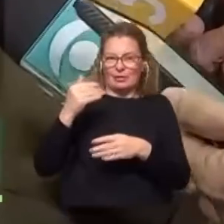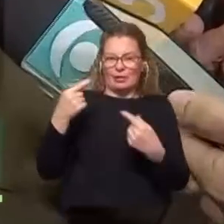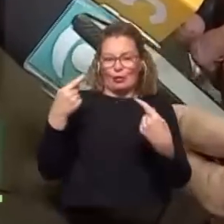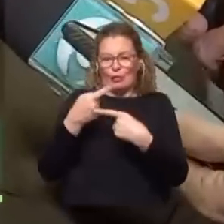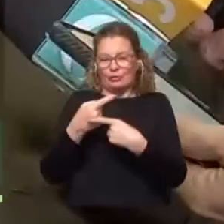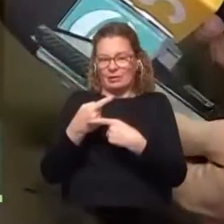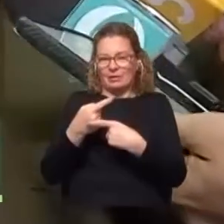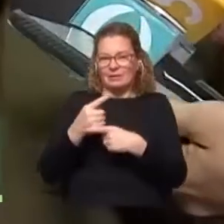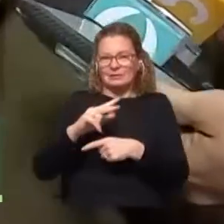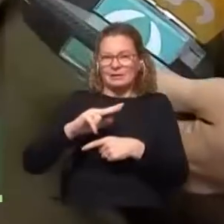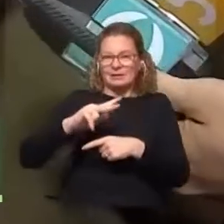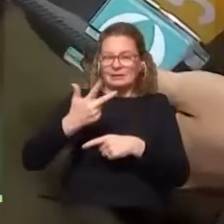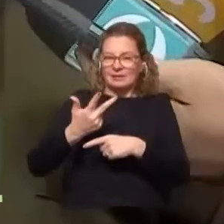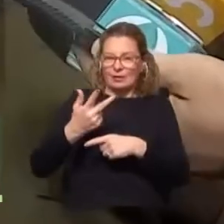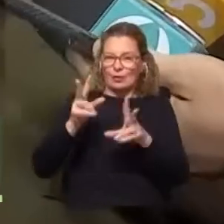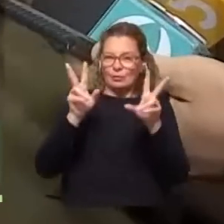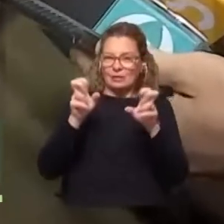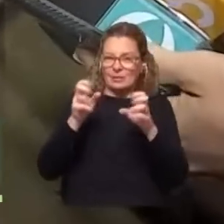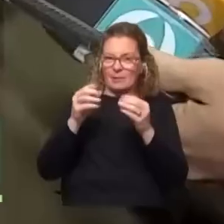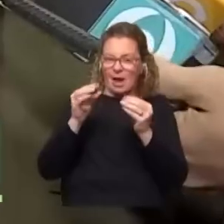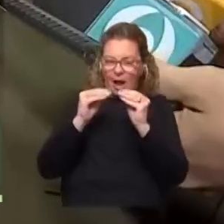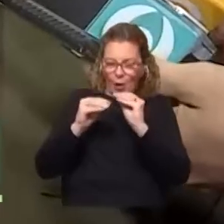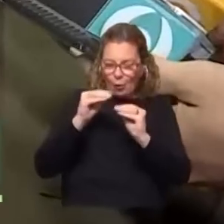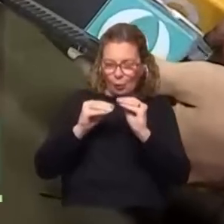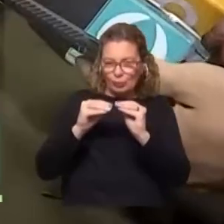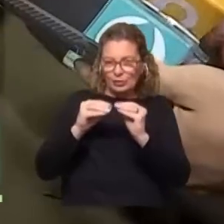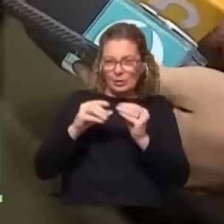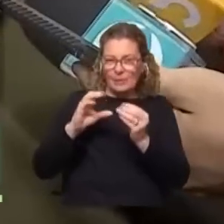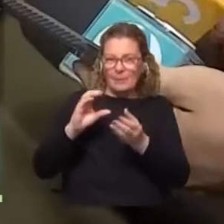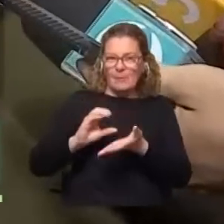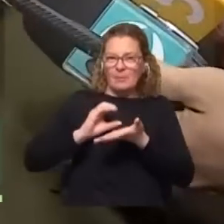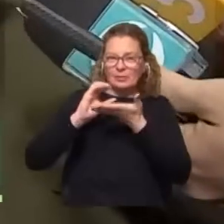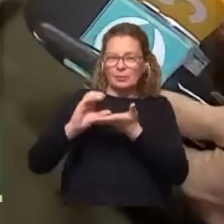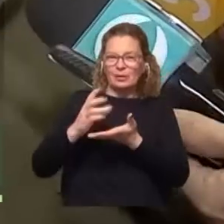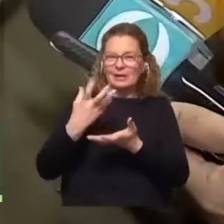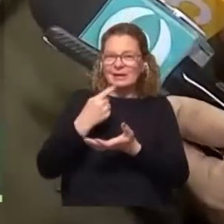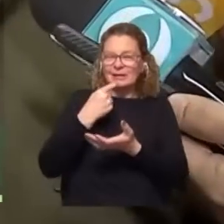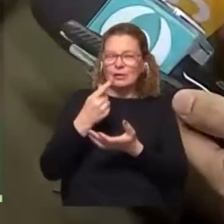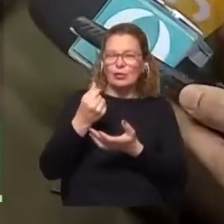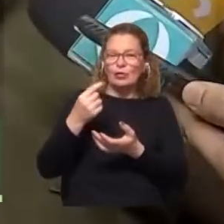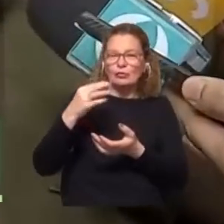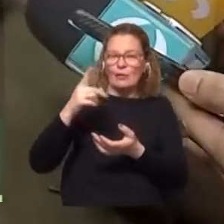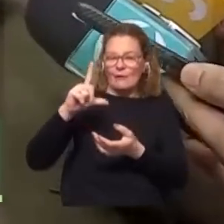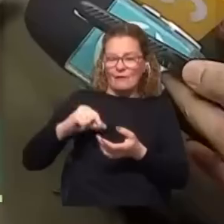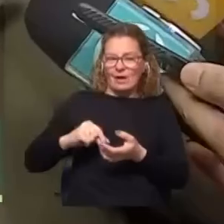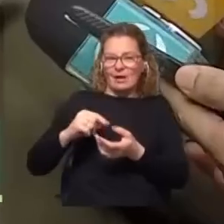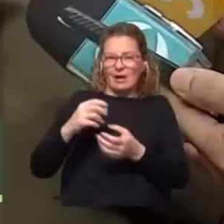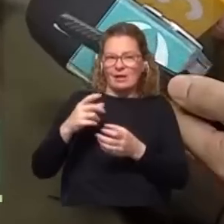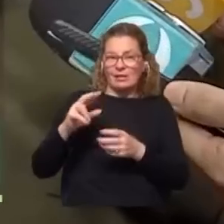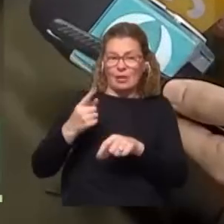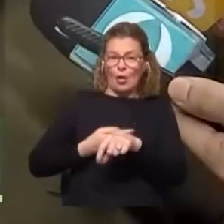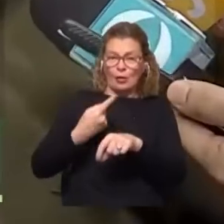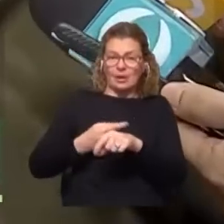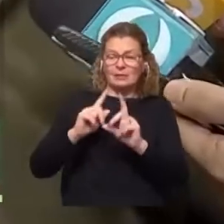el tercer elemento es un tema de ajuste presupuestal que está implicando no solo la rebaja de hora sino la rebaja de grupos